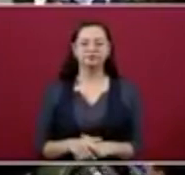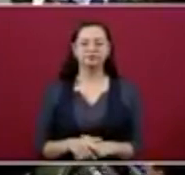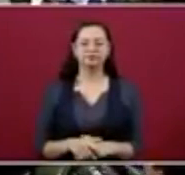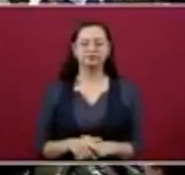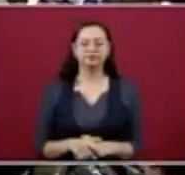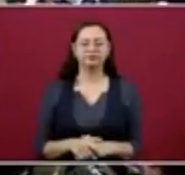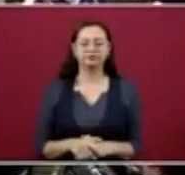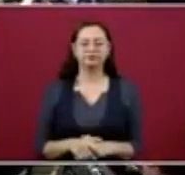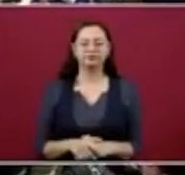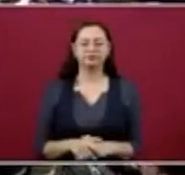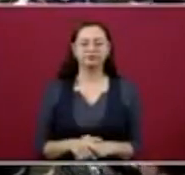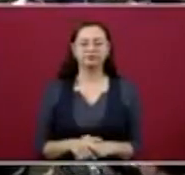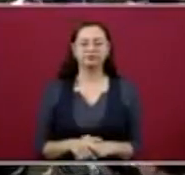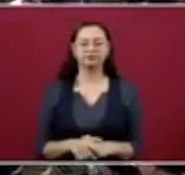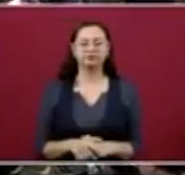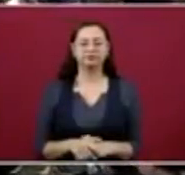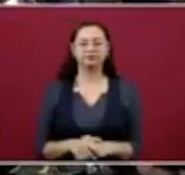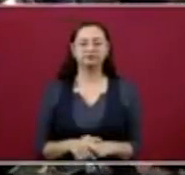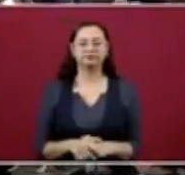y